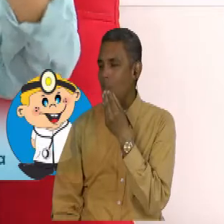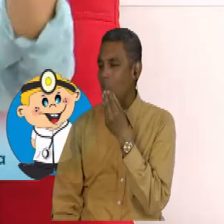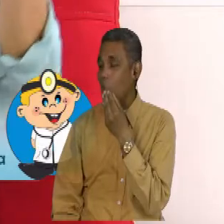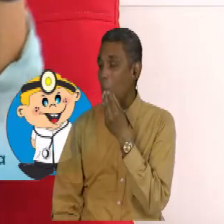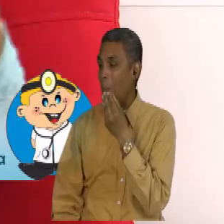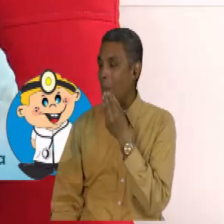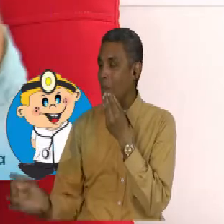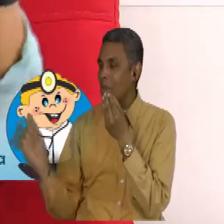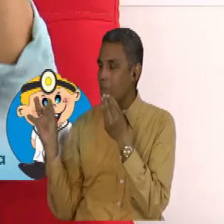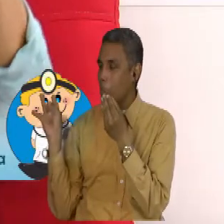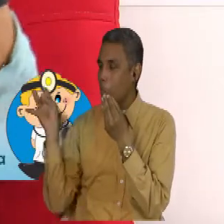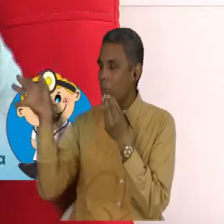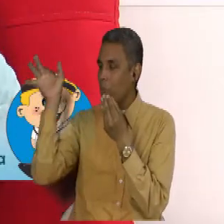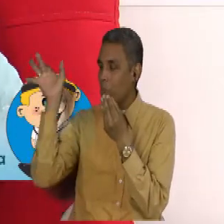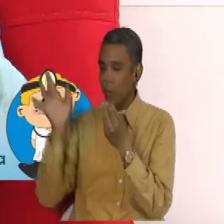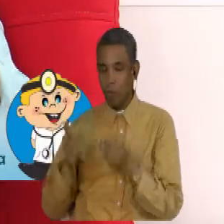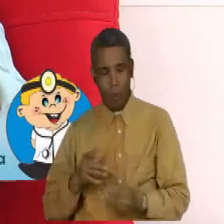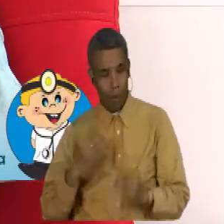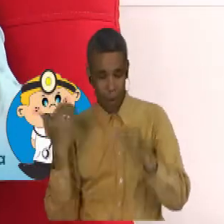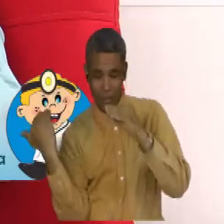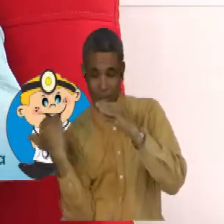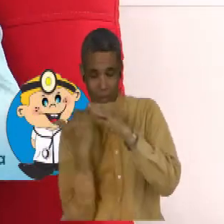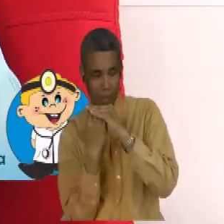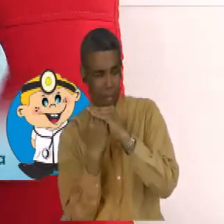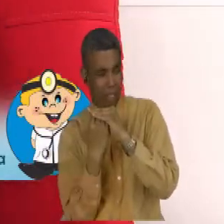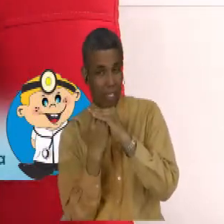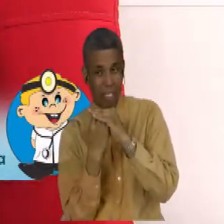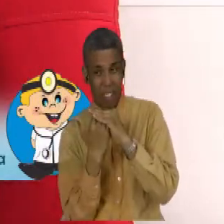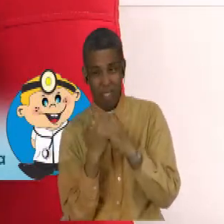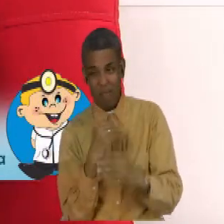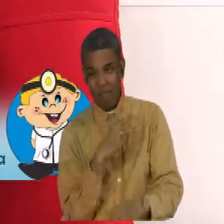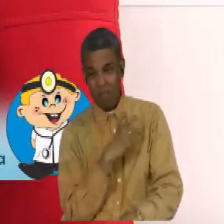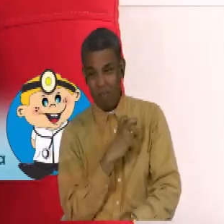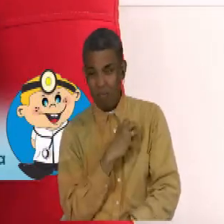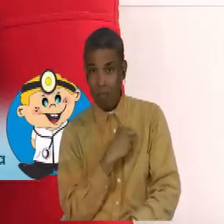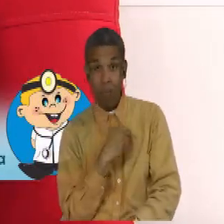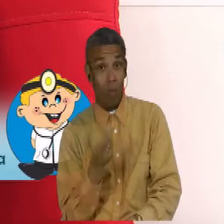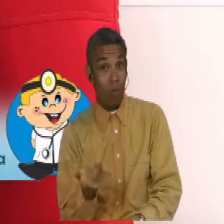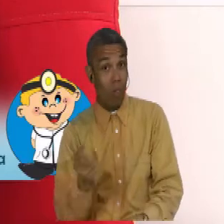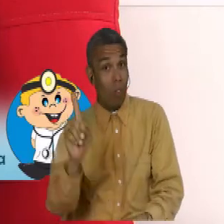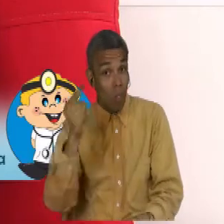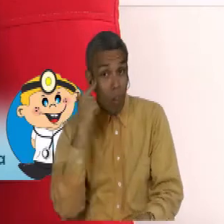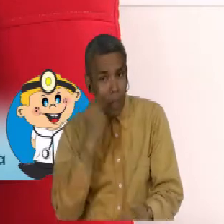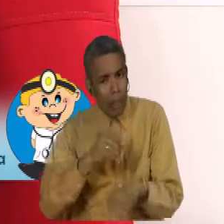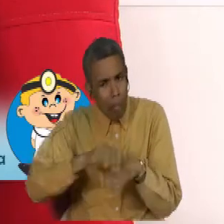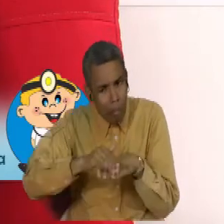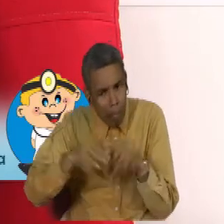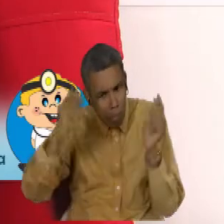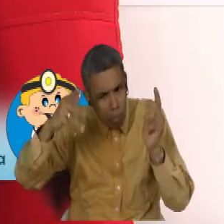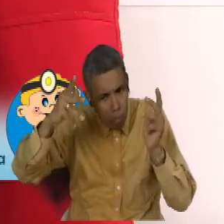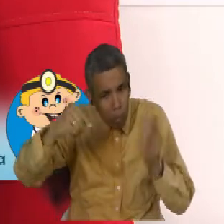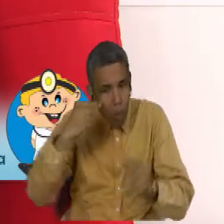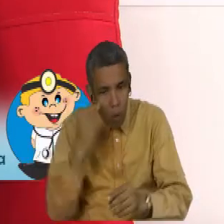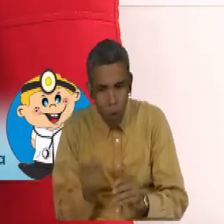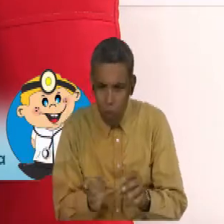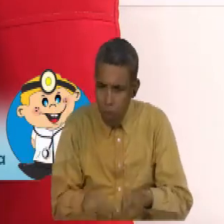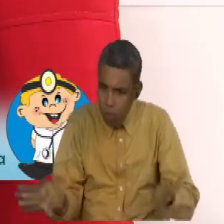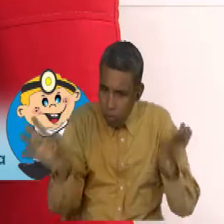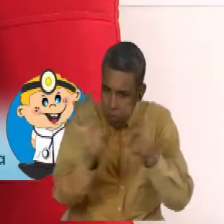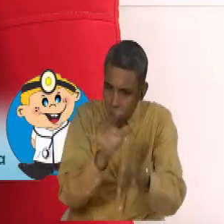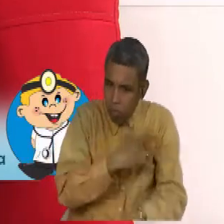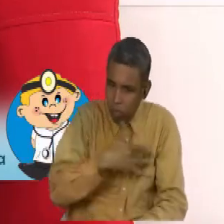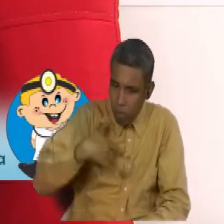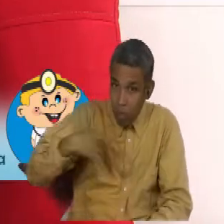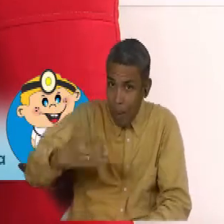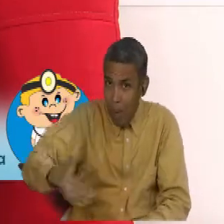es el medio ambiente donde se va a levantar, donde se va a criar. Sí. Otra es toda la herencia genética que tiene ese niño, que trae su